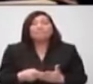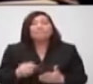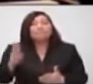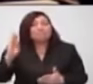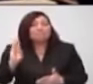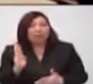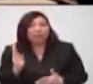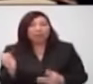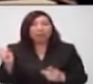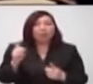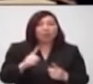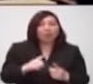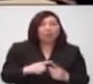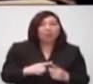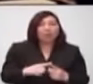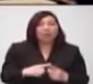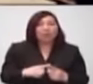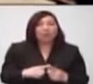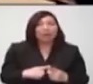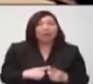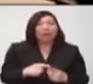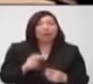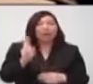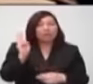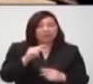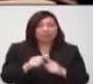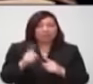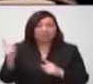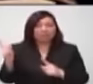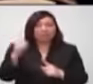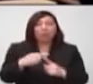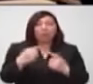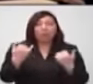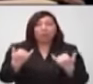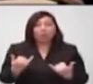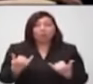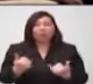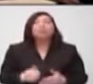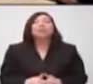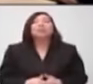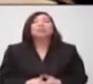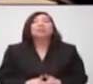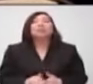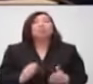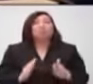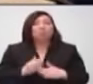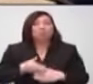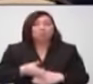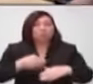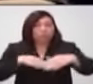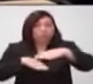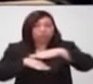Barranco hasta la Pampa Mancaes en el RIMAC, y hoy inclusive cruza los